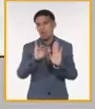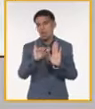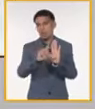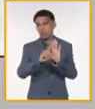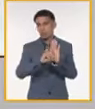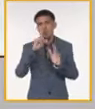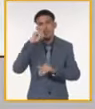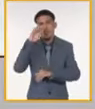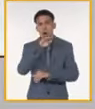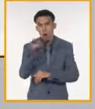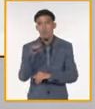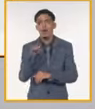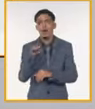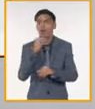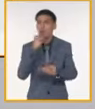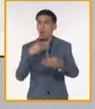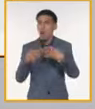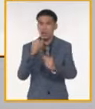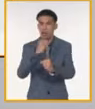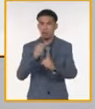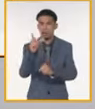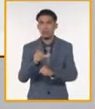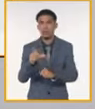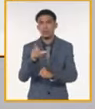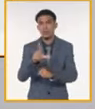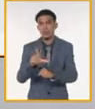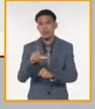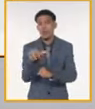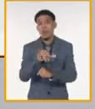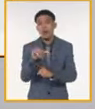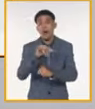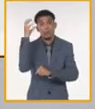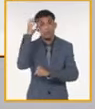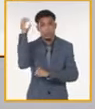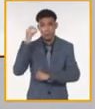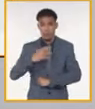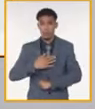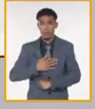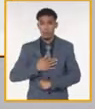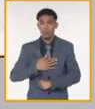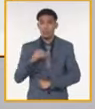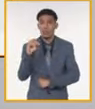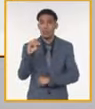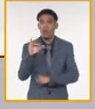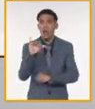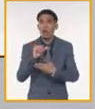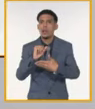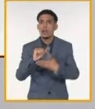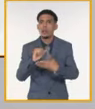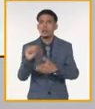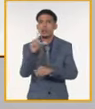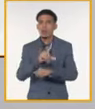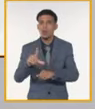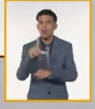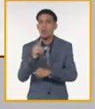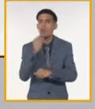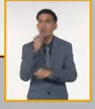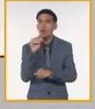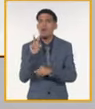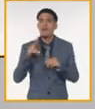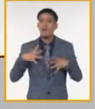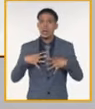cualquier trabajador del Estado los mismos la misma seguridad social tiene derecho a a los pagos por con